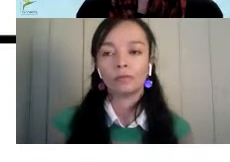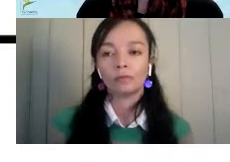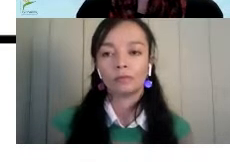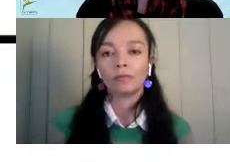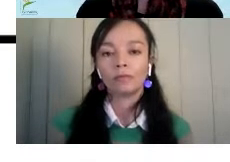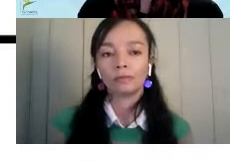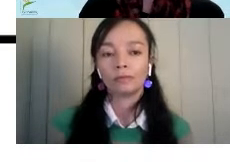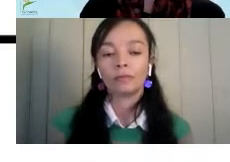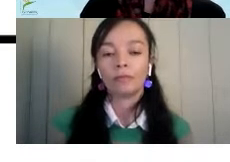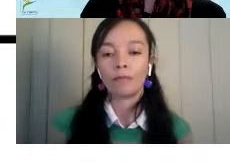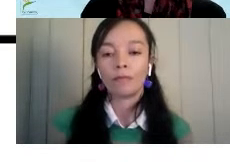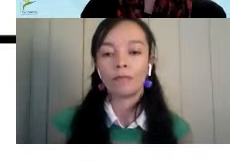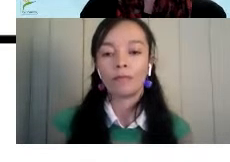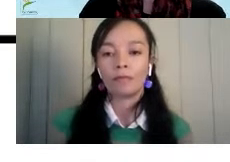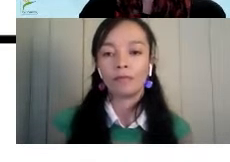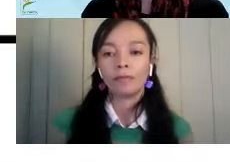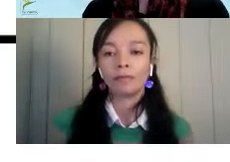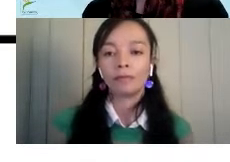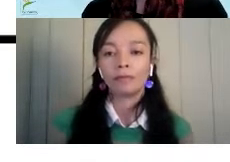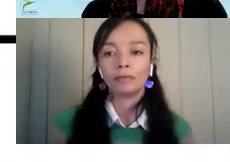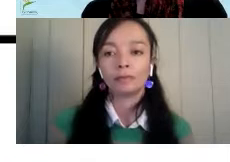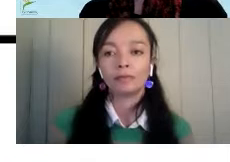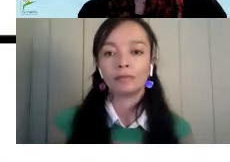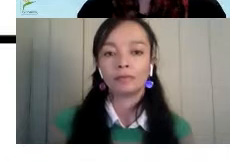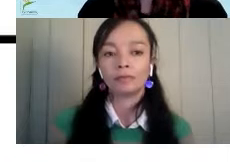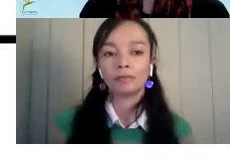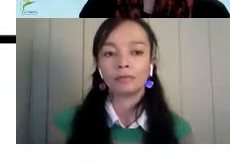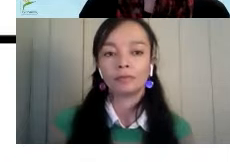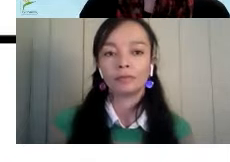estos casos, los niños van a seguir con las señas.